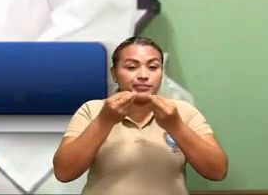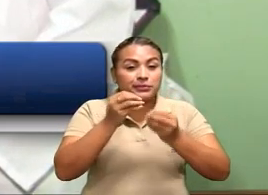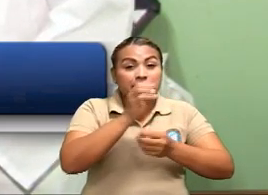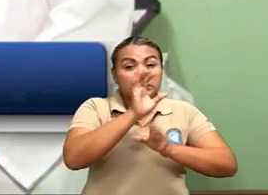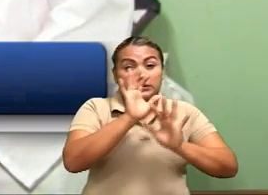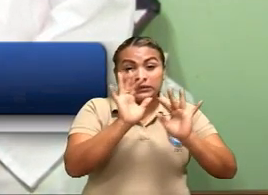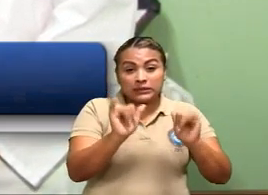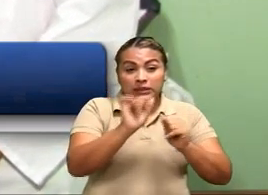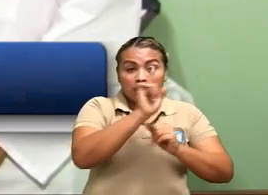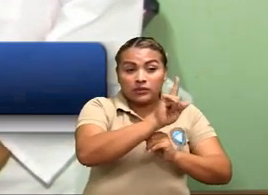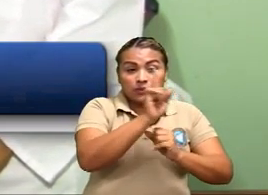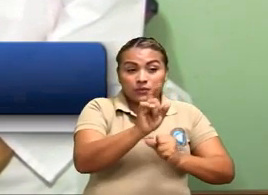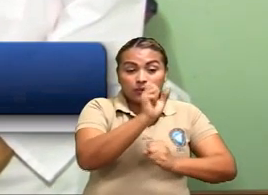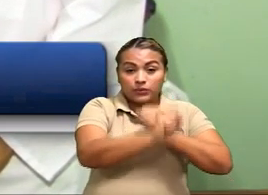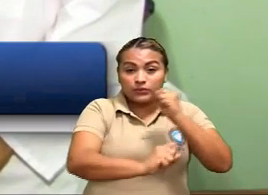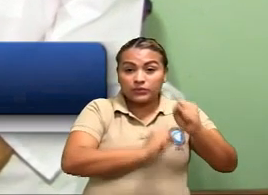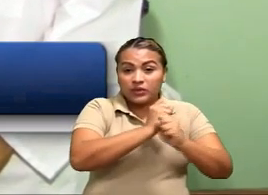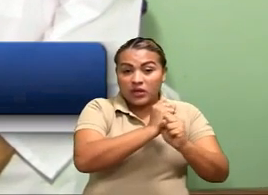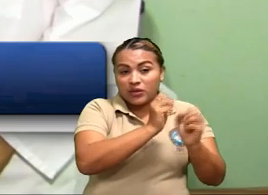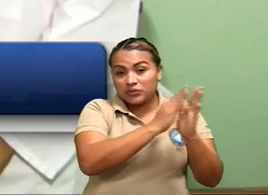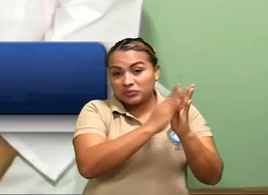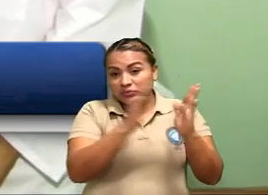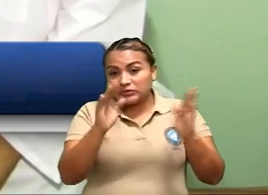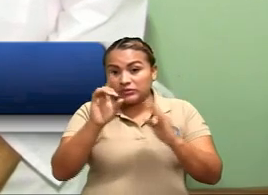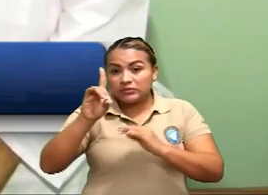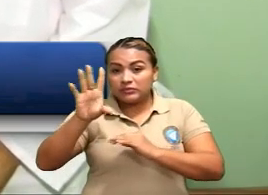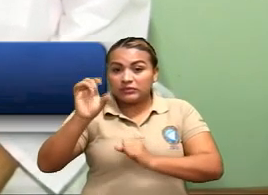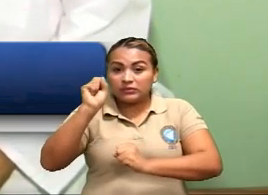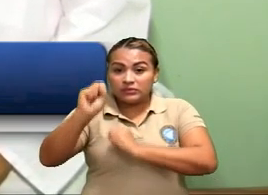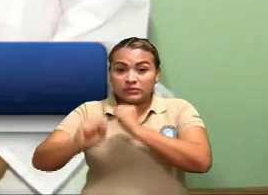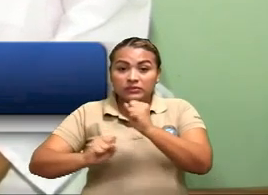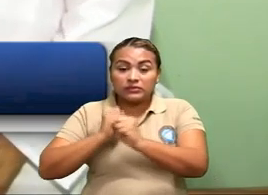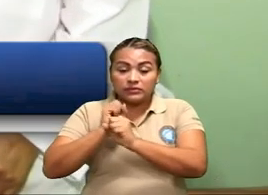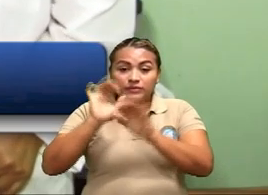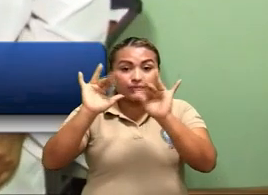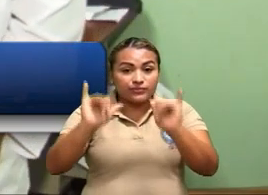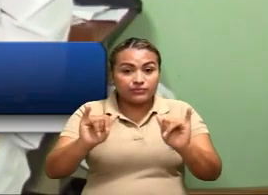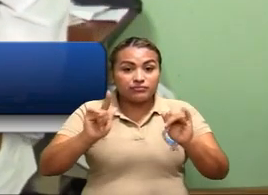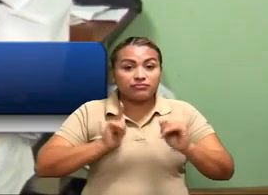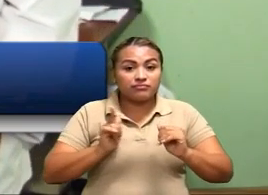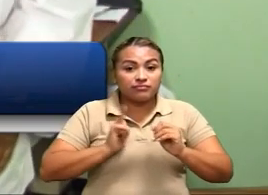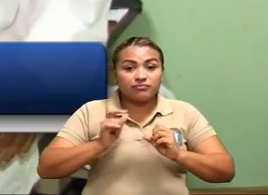a 15 años con obesidad, ¿verdad? Los varones, la obesidad,